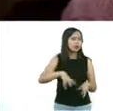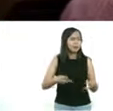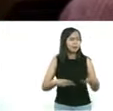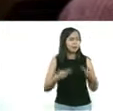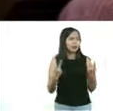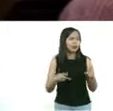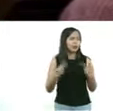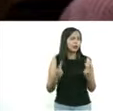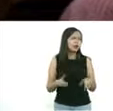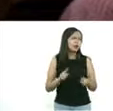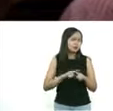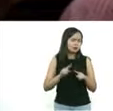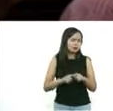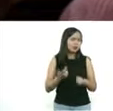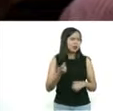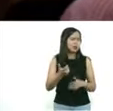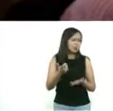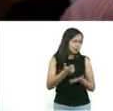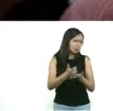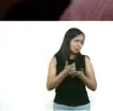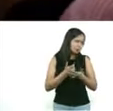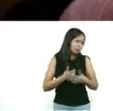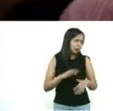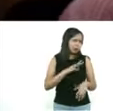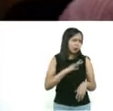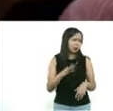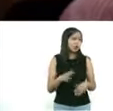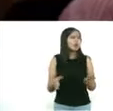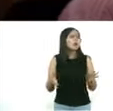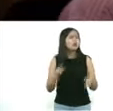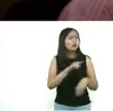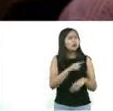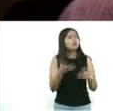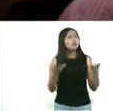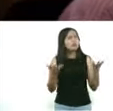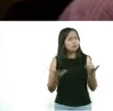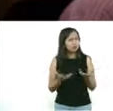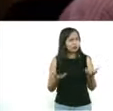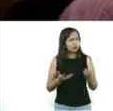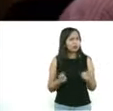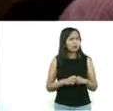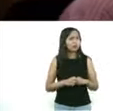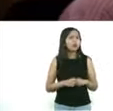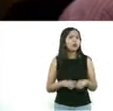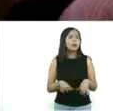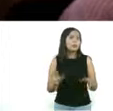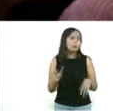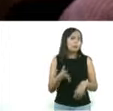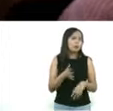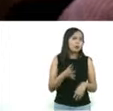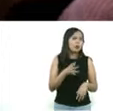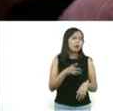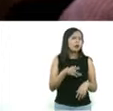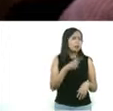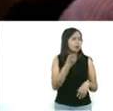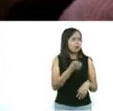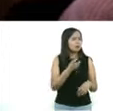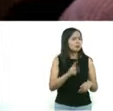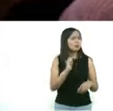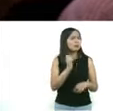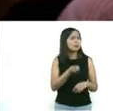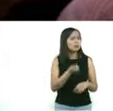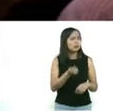legal de ganarse unos centavos. ¿Cómo se está trabajando? ¿Qué se está trabajando? ¿Y cuánto significa para la Ciudad de